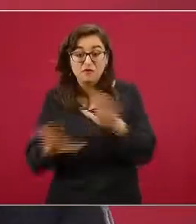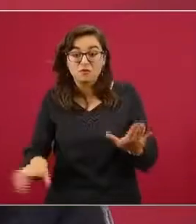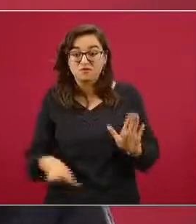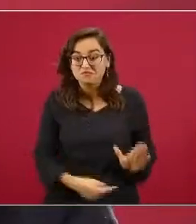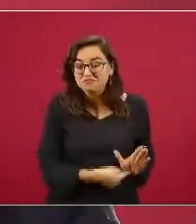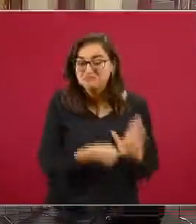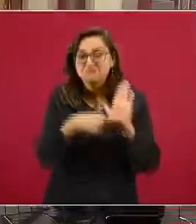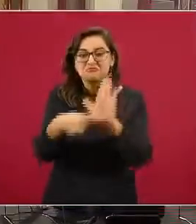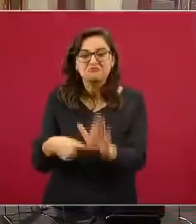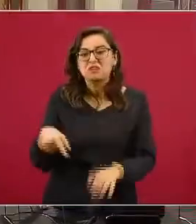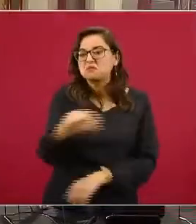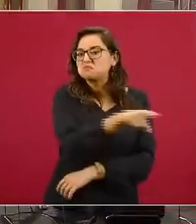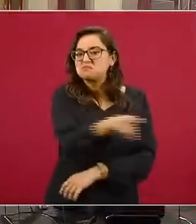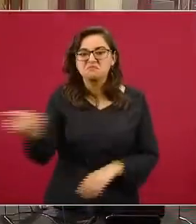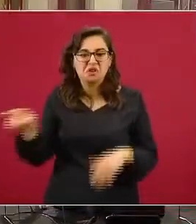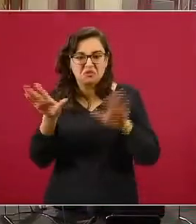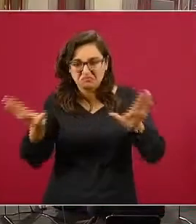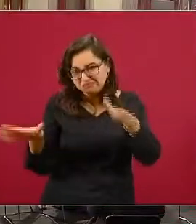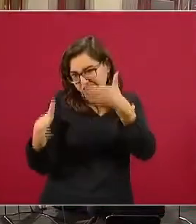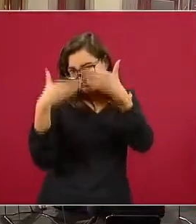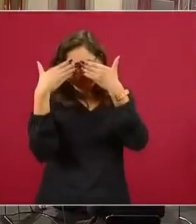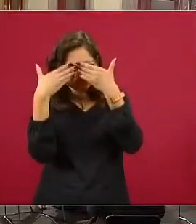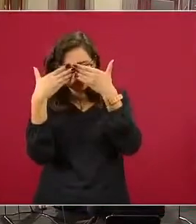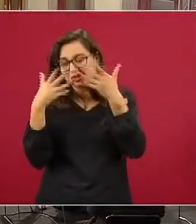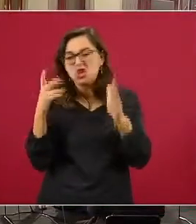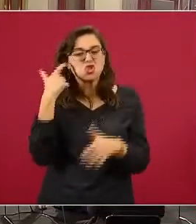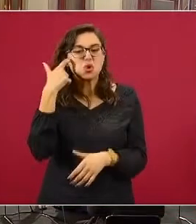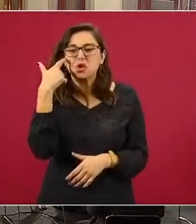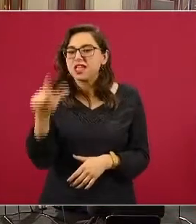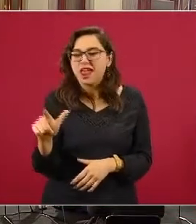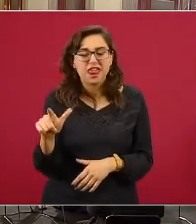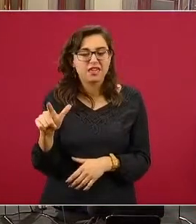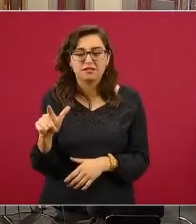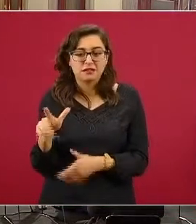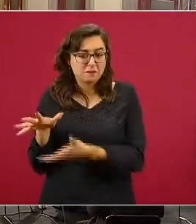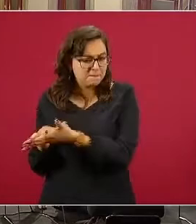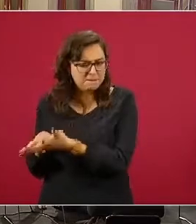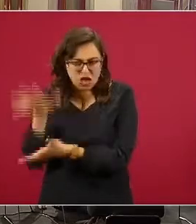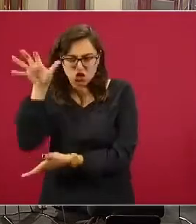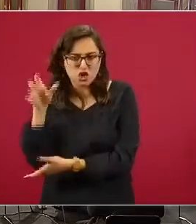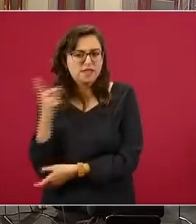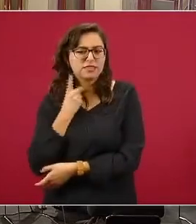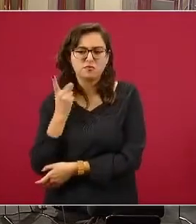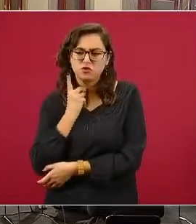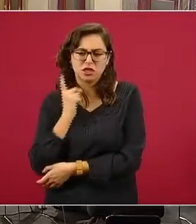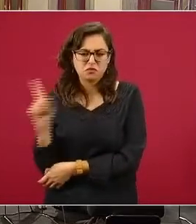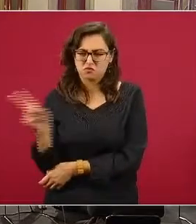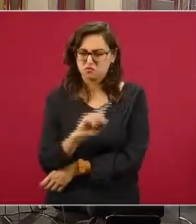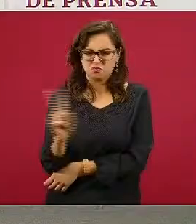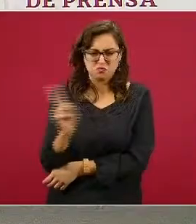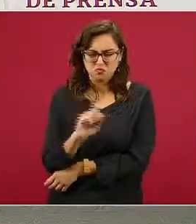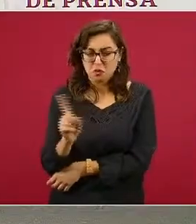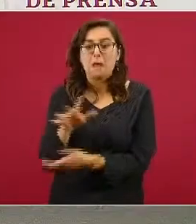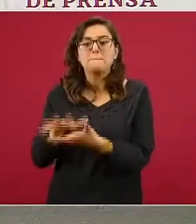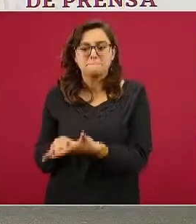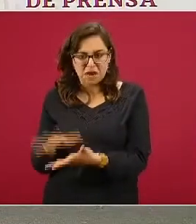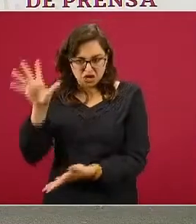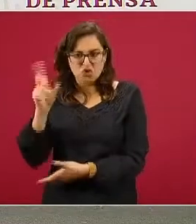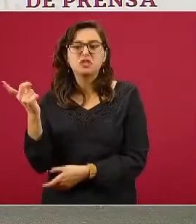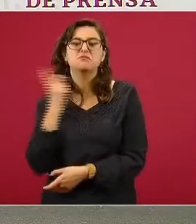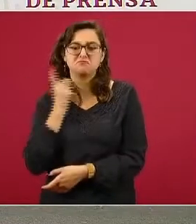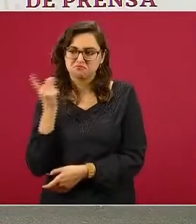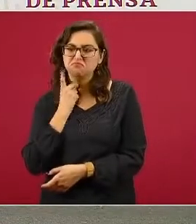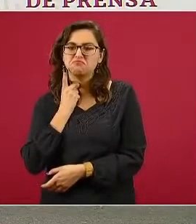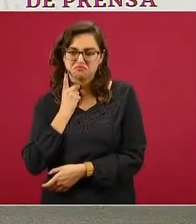sea escuchada. No estoy hablando de la mayoría de diputados y diputadas, de hecho característicamente la mayoría